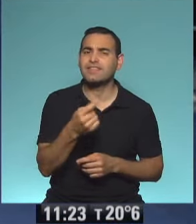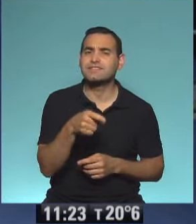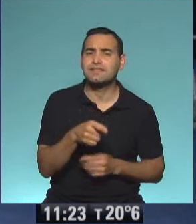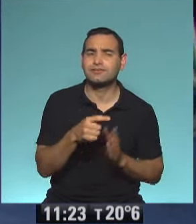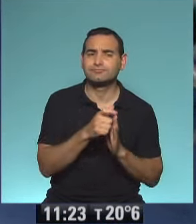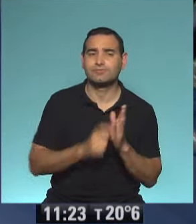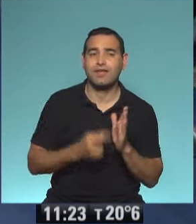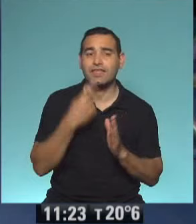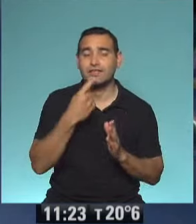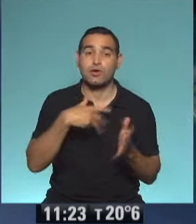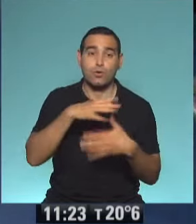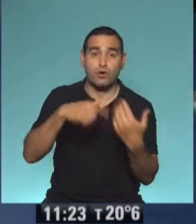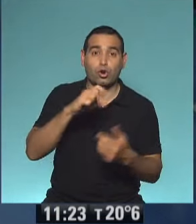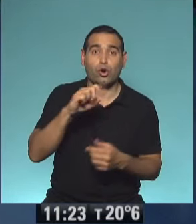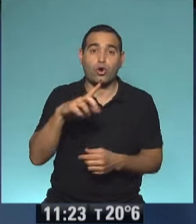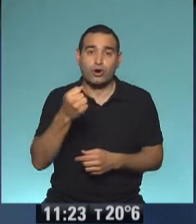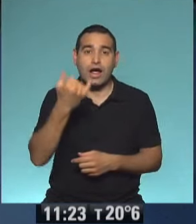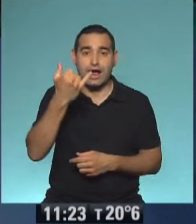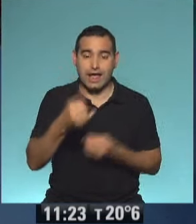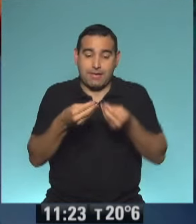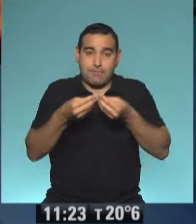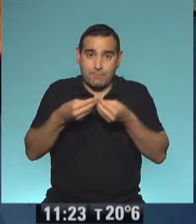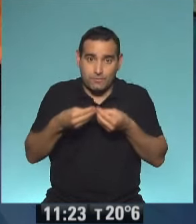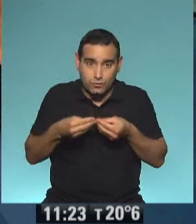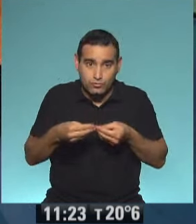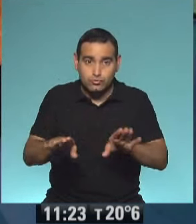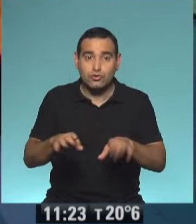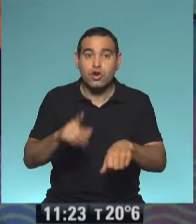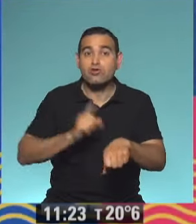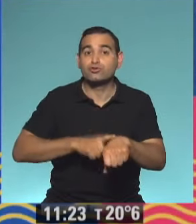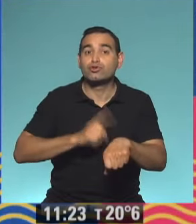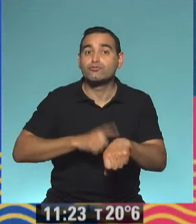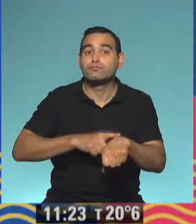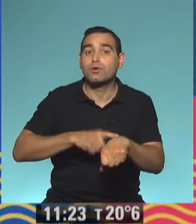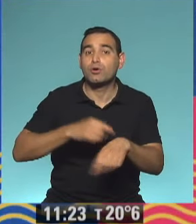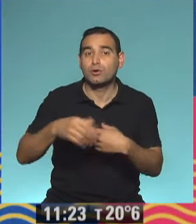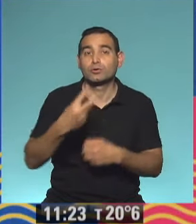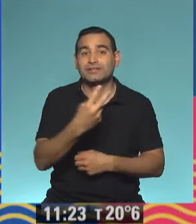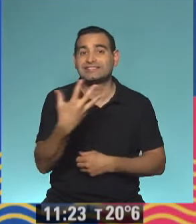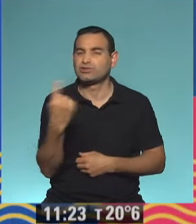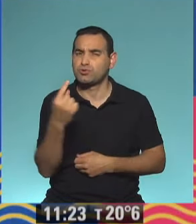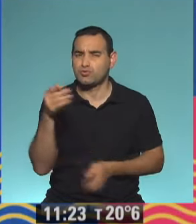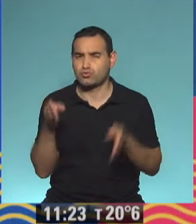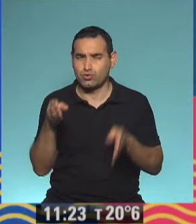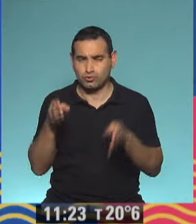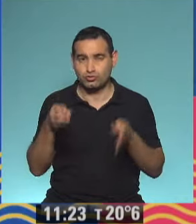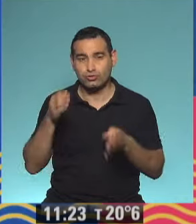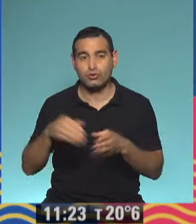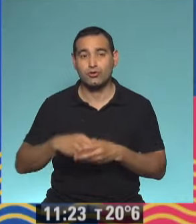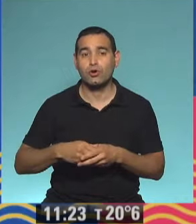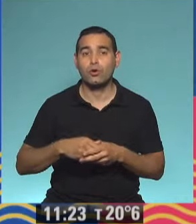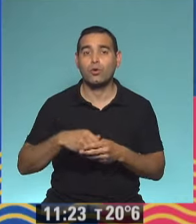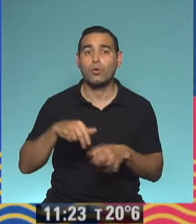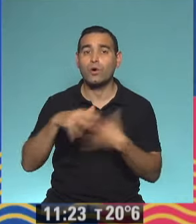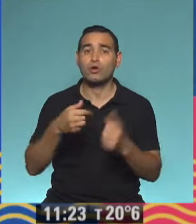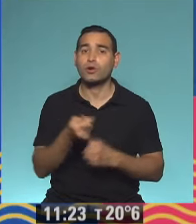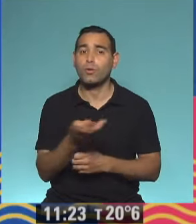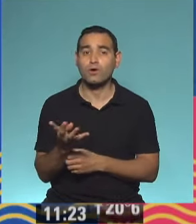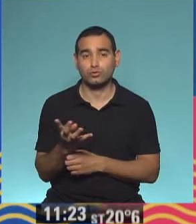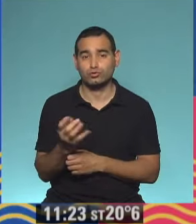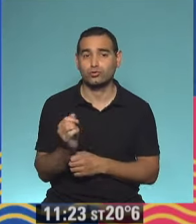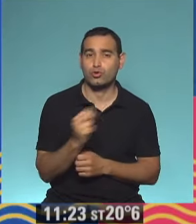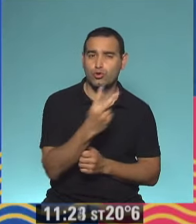por ejemplo, el juego de la Oca tiene una introducción, que es el tiempo de juego, 25 minutos aproximadamente, la cantidad de jugadores, en este caso